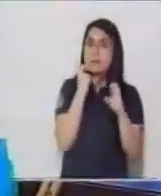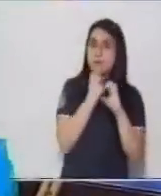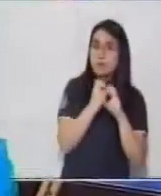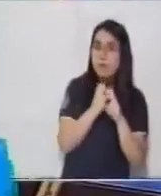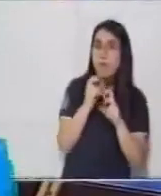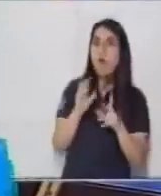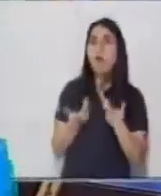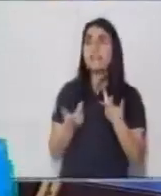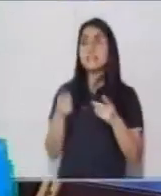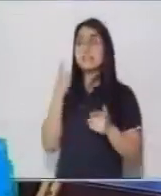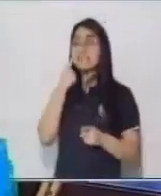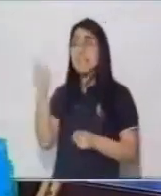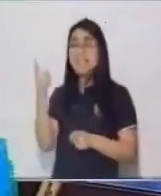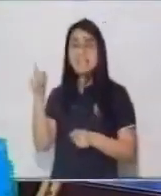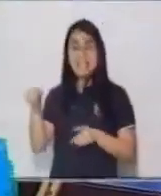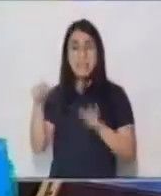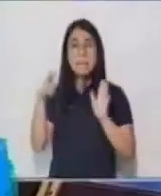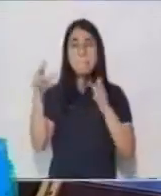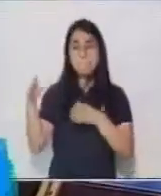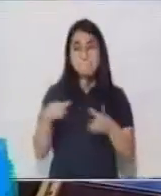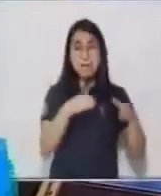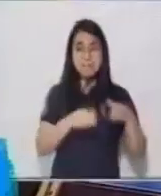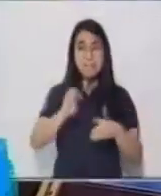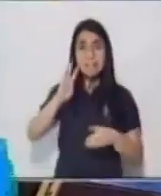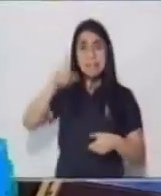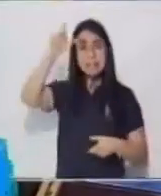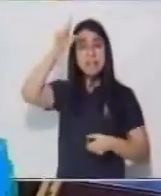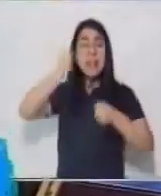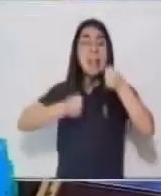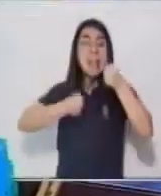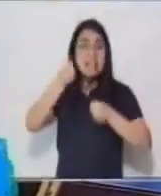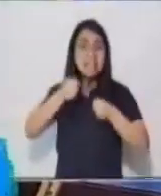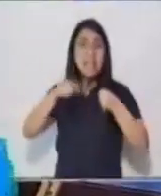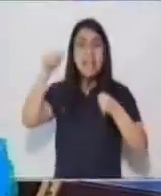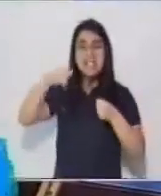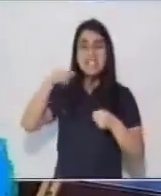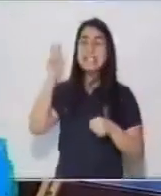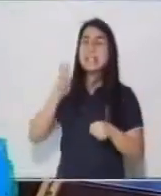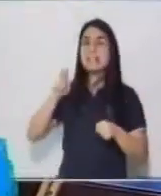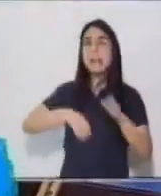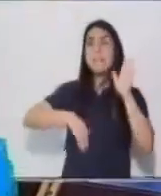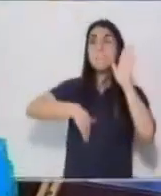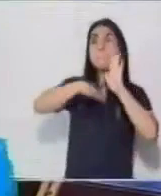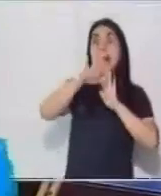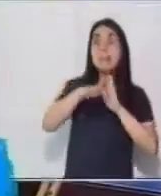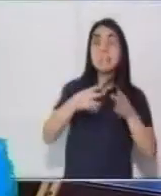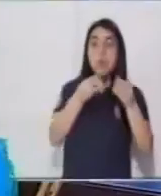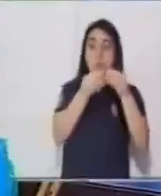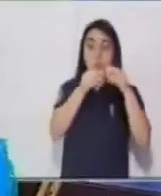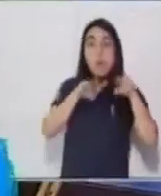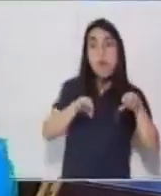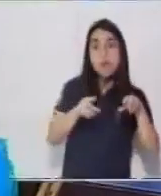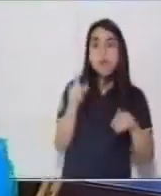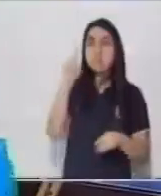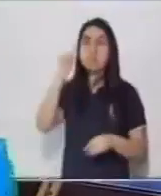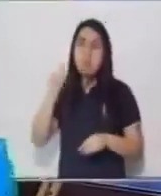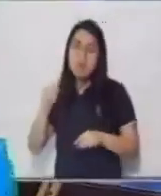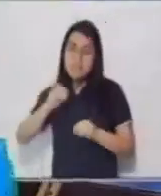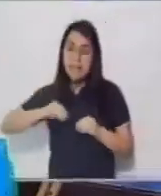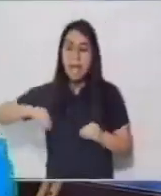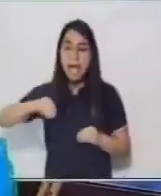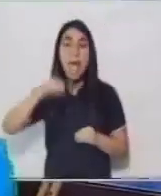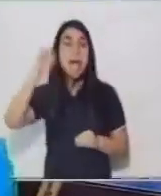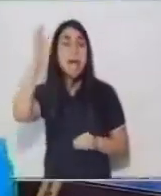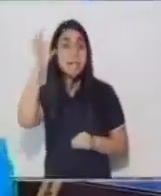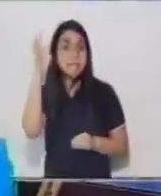de harina. Y otras masas es más harina que huevo. A eso nos vamos refiriendo. Entonces